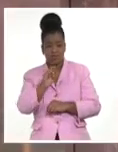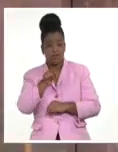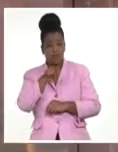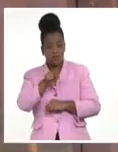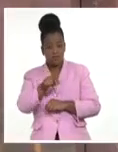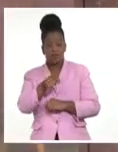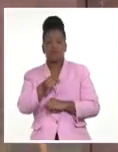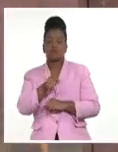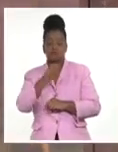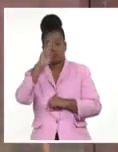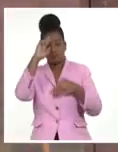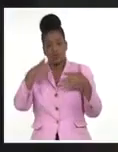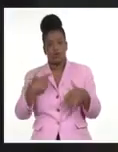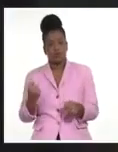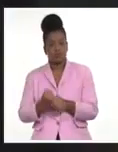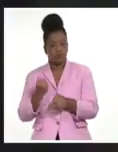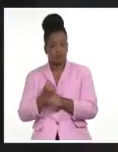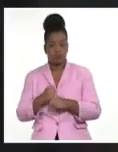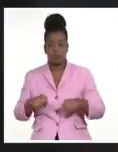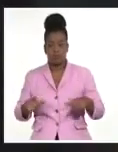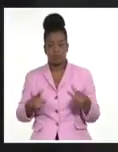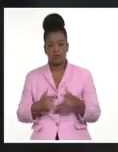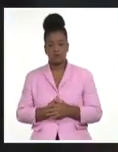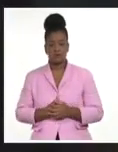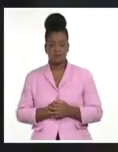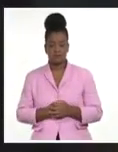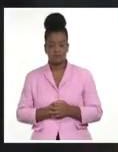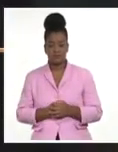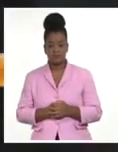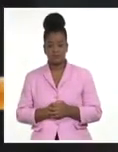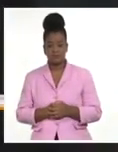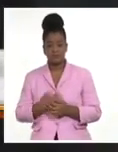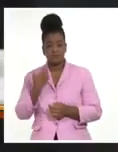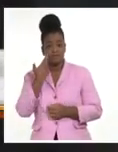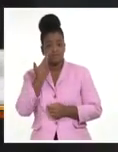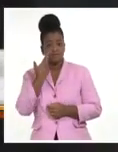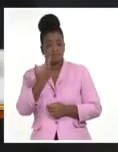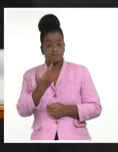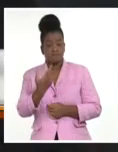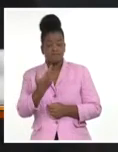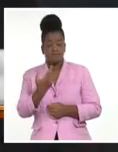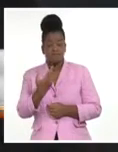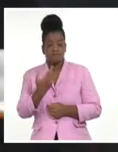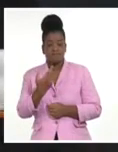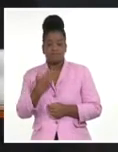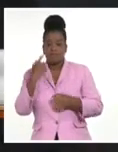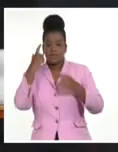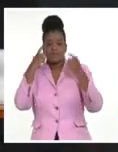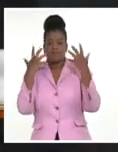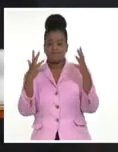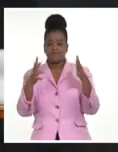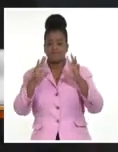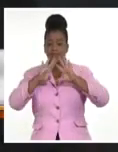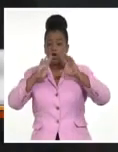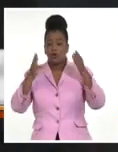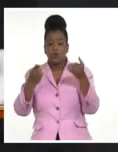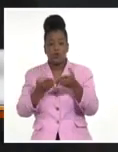la pandemia de COVID-19. Un reconocimiento infinito a todos